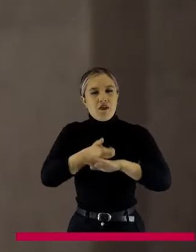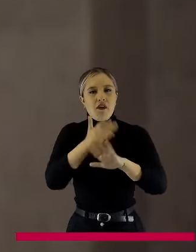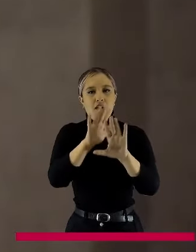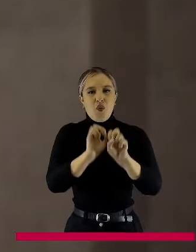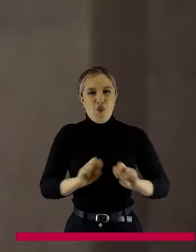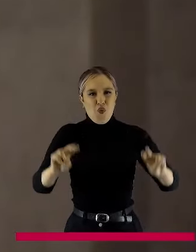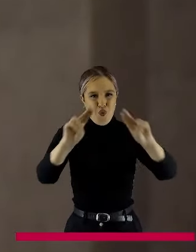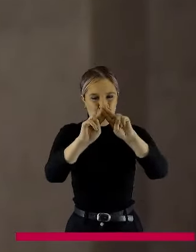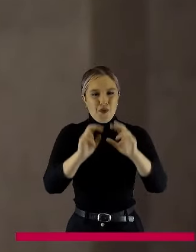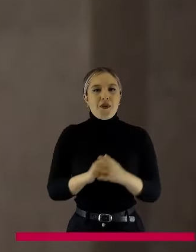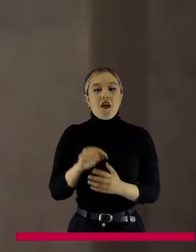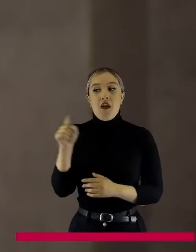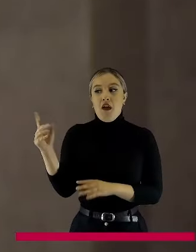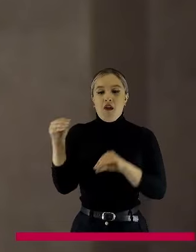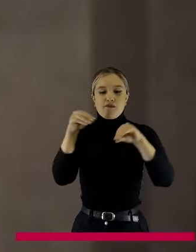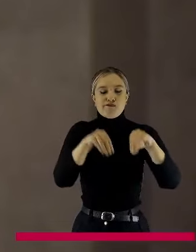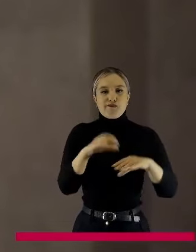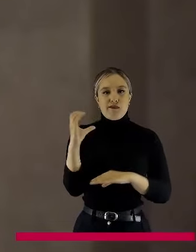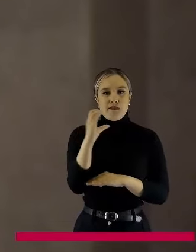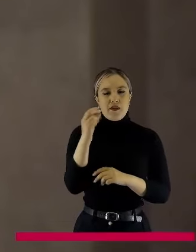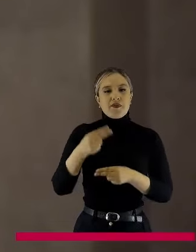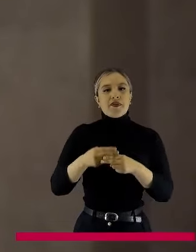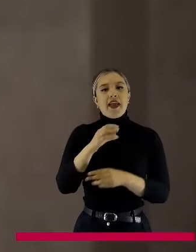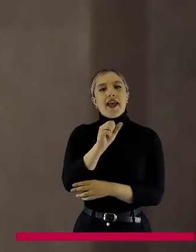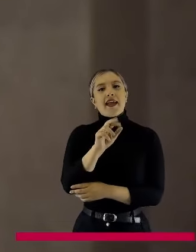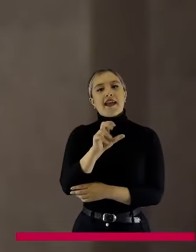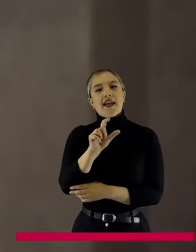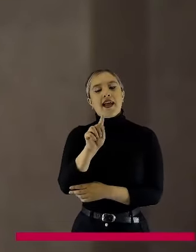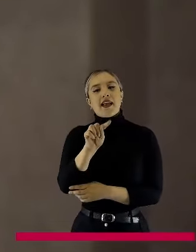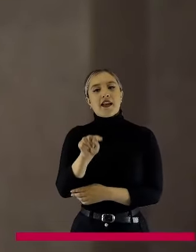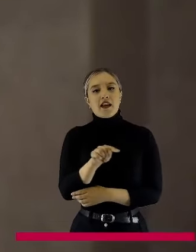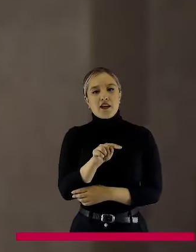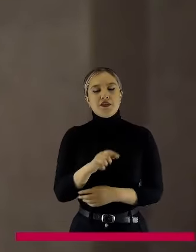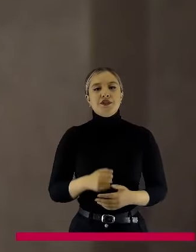ONU en Colombia, Carlos Ruiz Maciú,